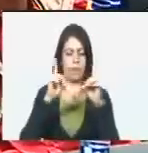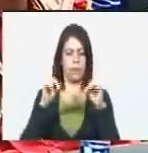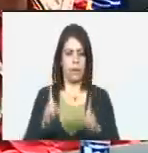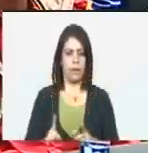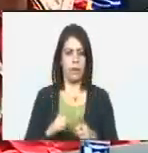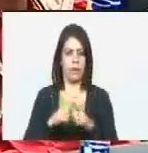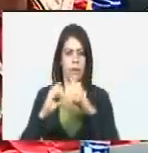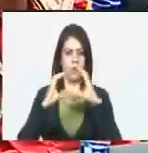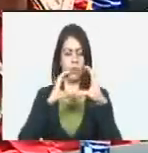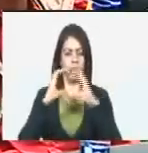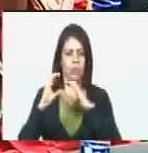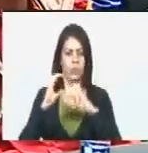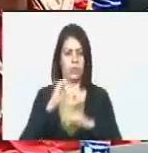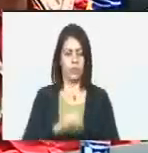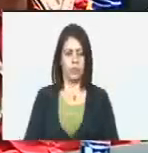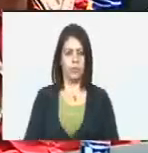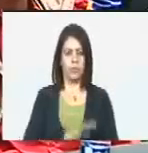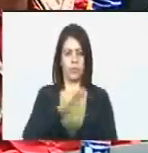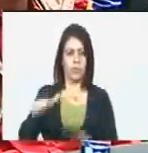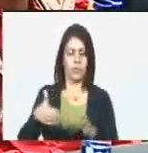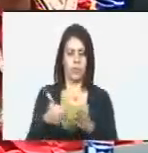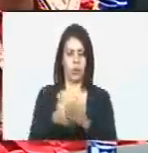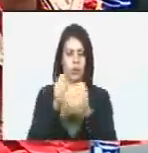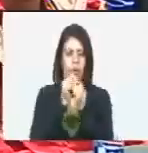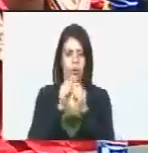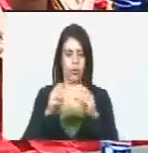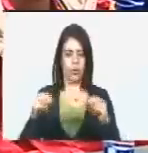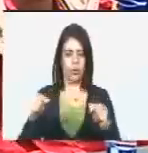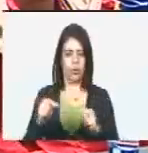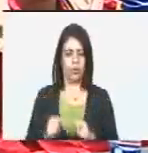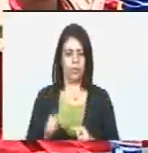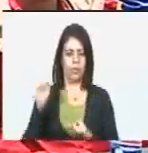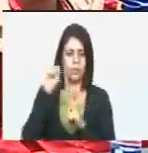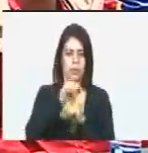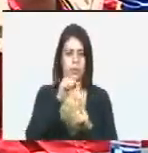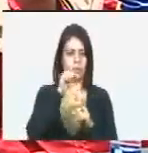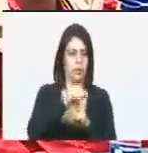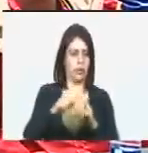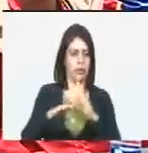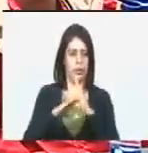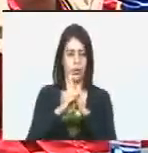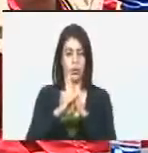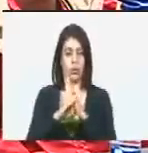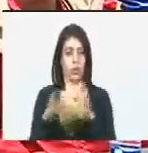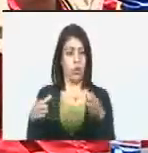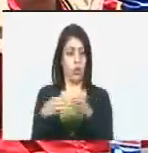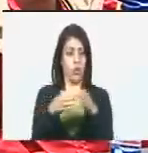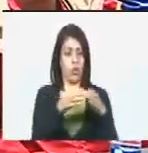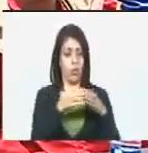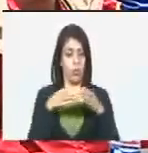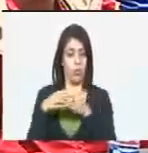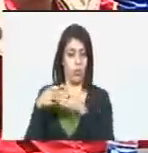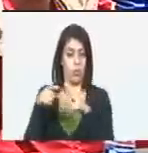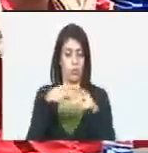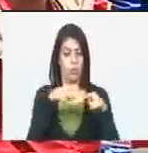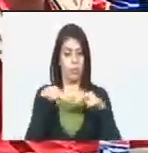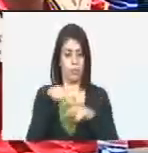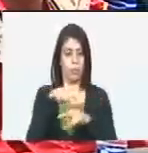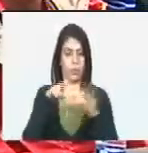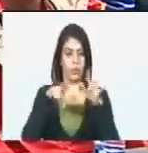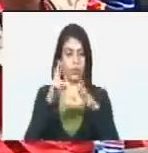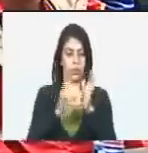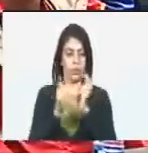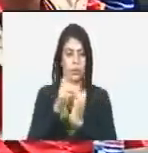comunicaciones en todo el continente, luchando contra las élites, contra esas élites que el 12 de abril del